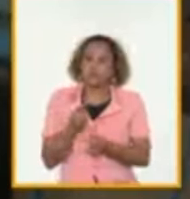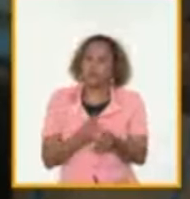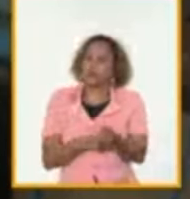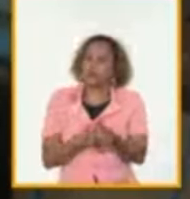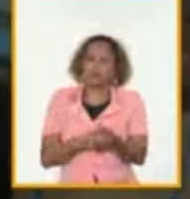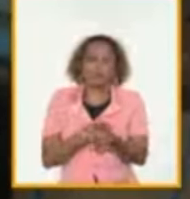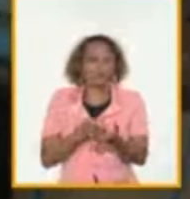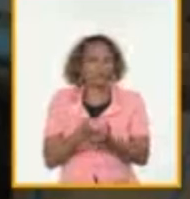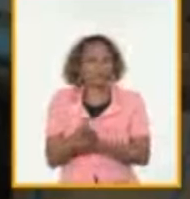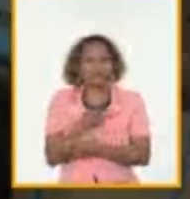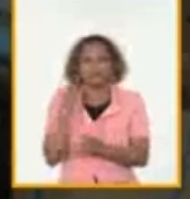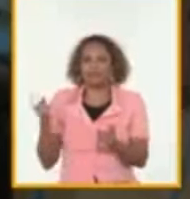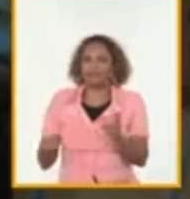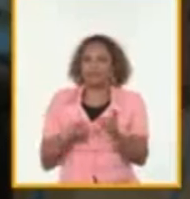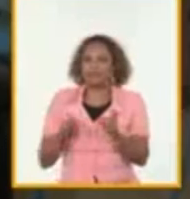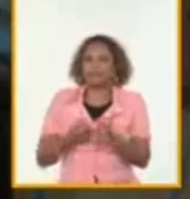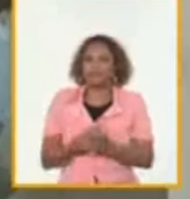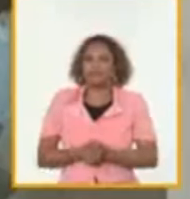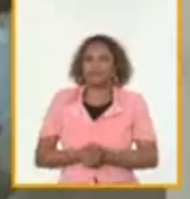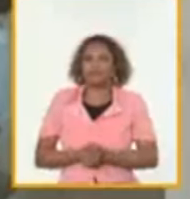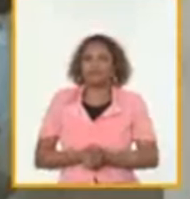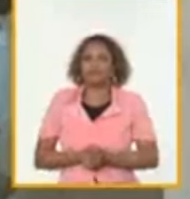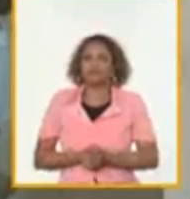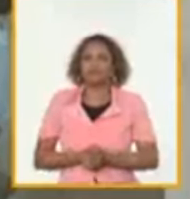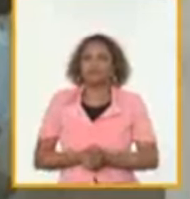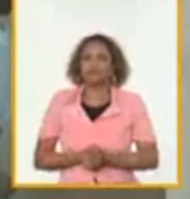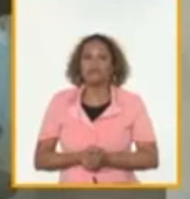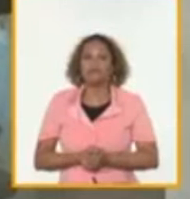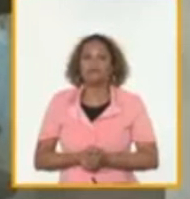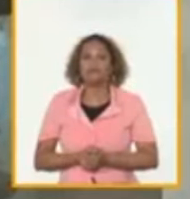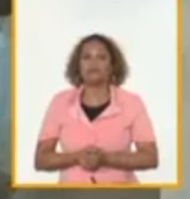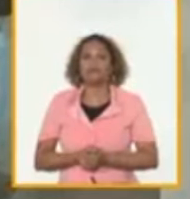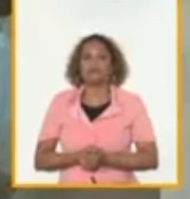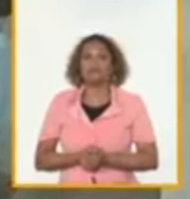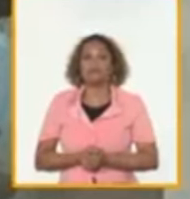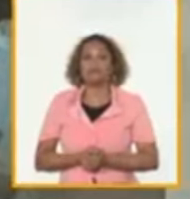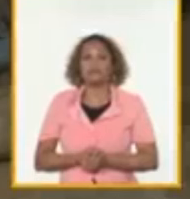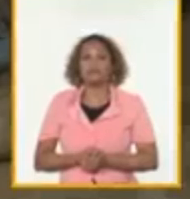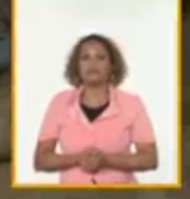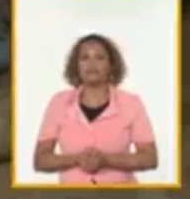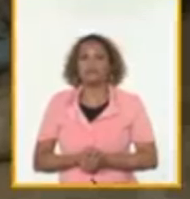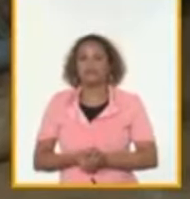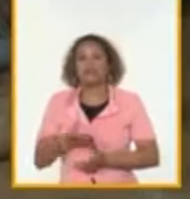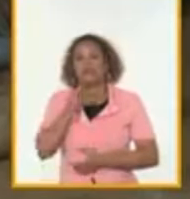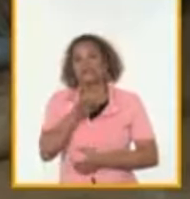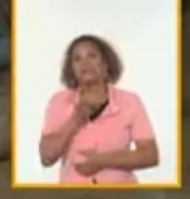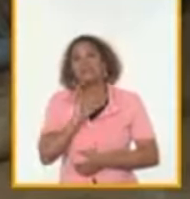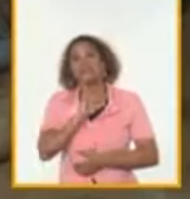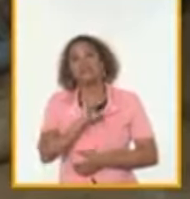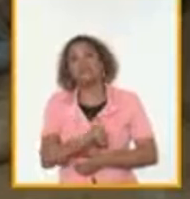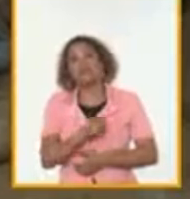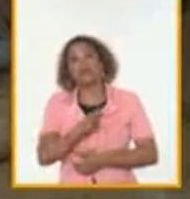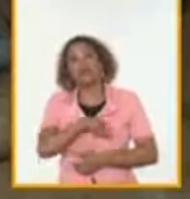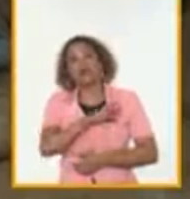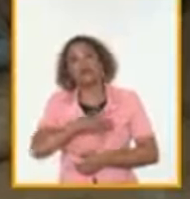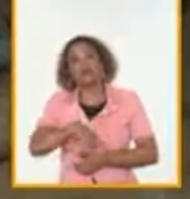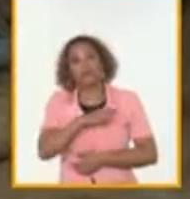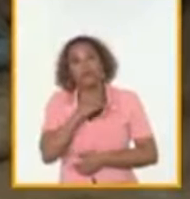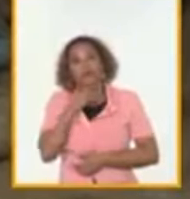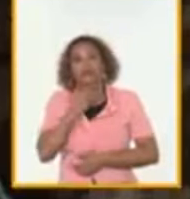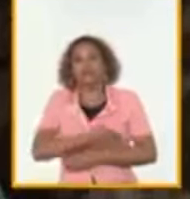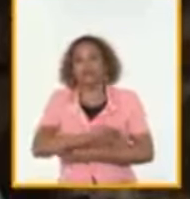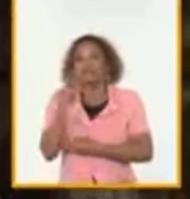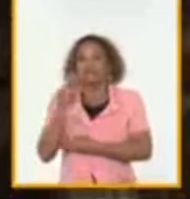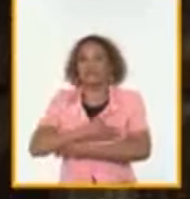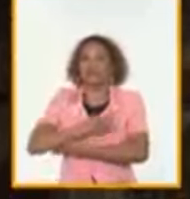a trabajar y un gran desafío de los que estamos acostumbrados también a superar los villac lareños Fidel les decía que era un pueblo vencedores de dificultades y desafíos